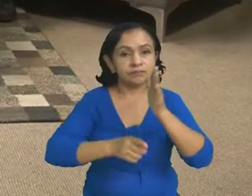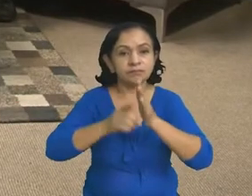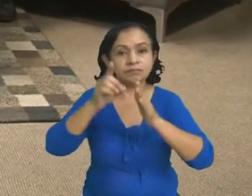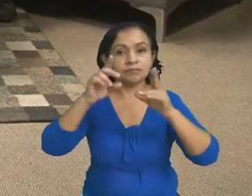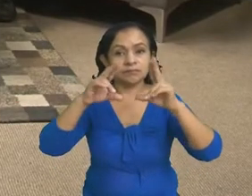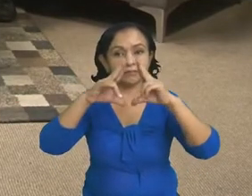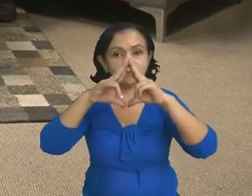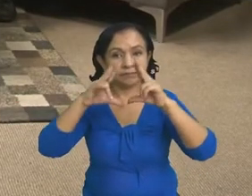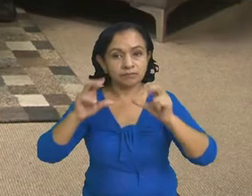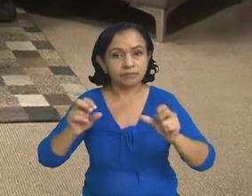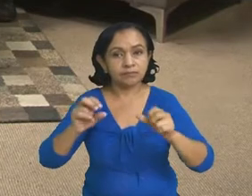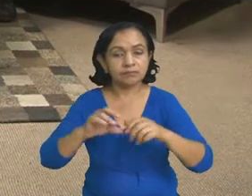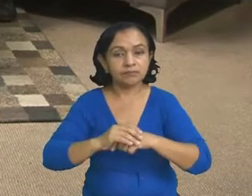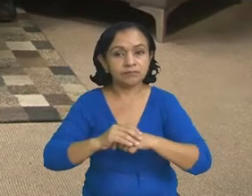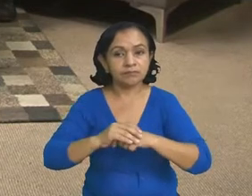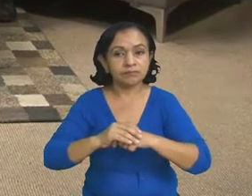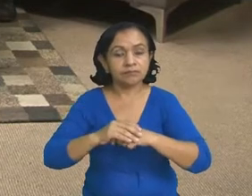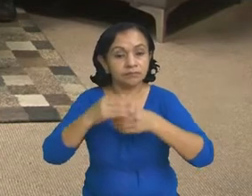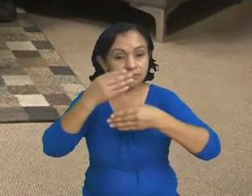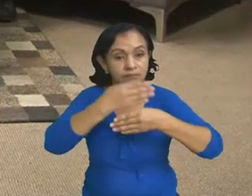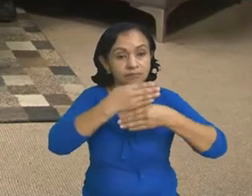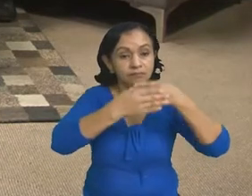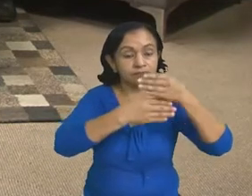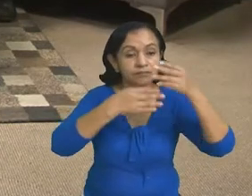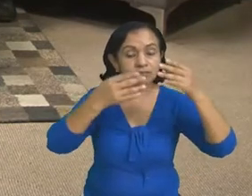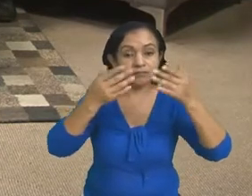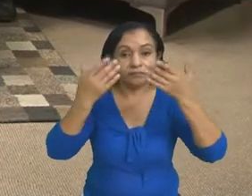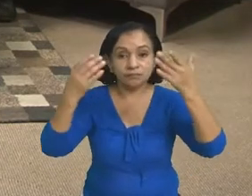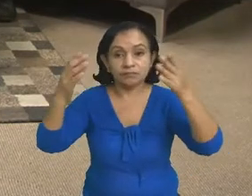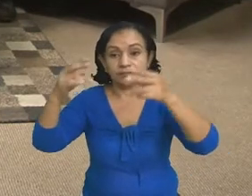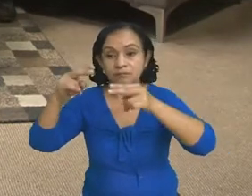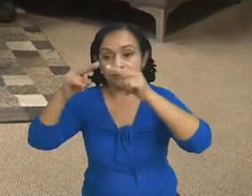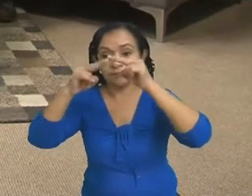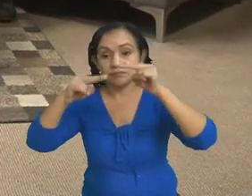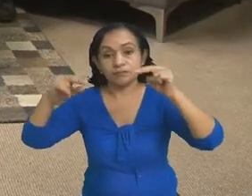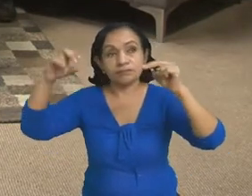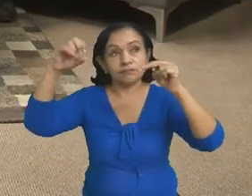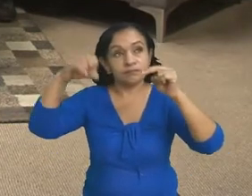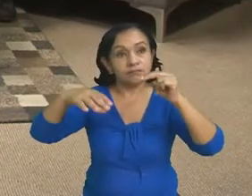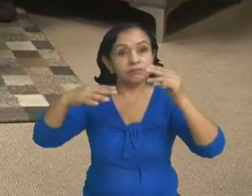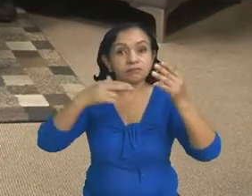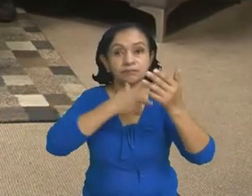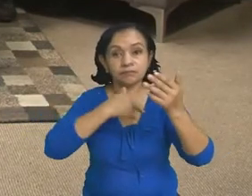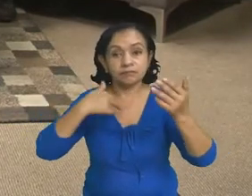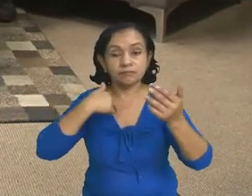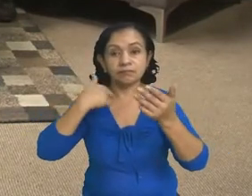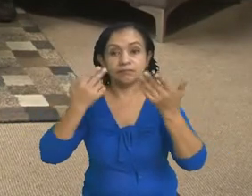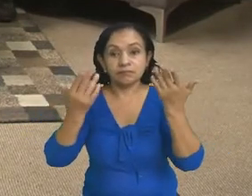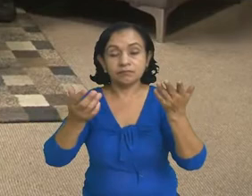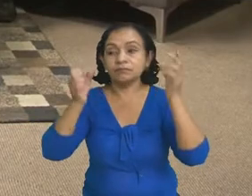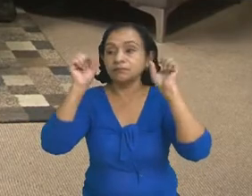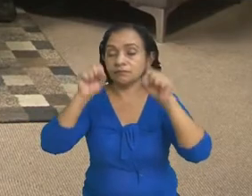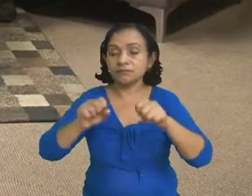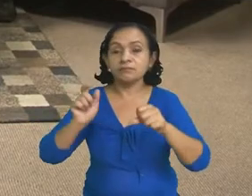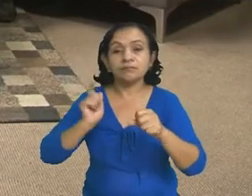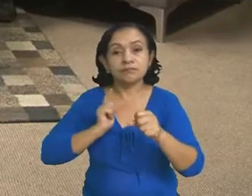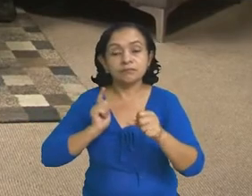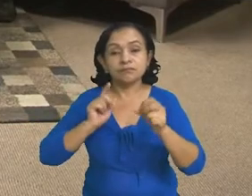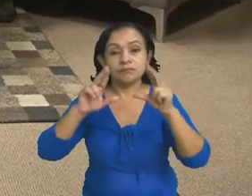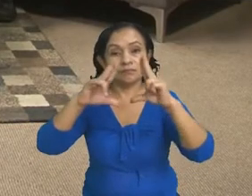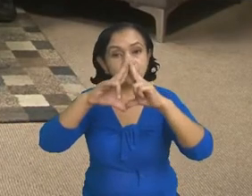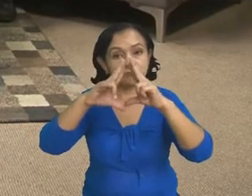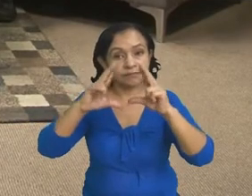Claro. Al haber infraestructura eléctrica, da la oportunidad de que empresas se puedan establecer en